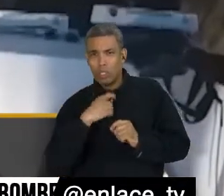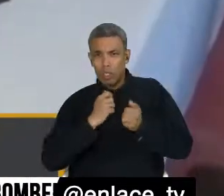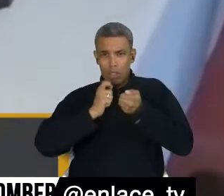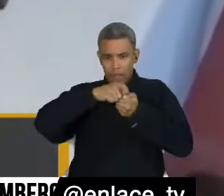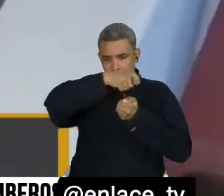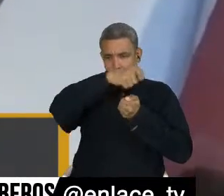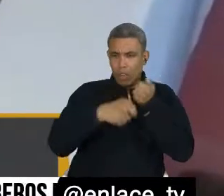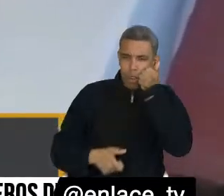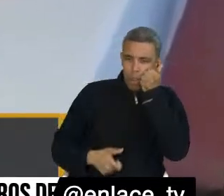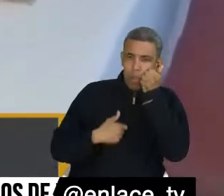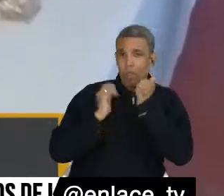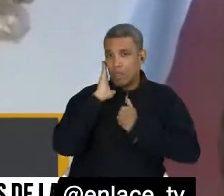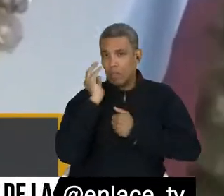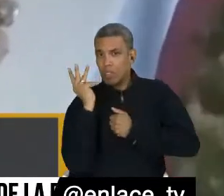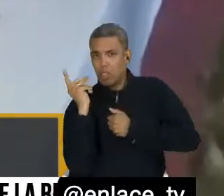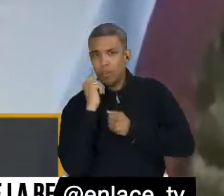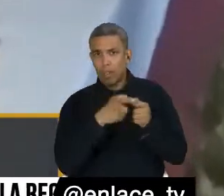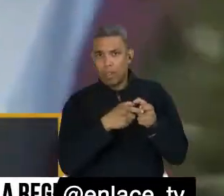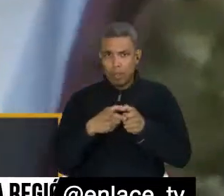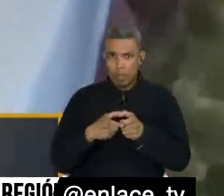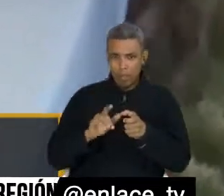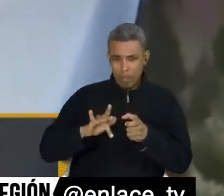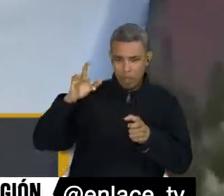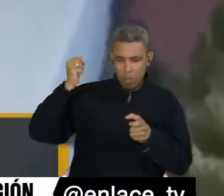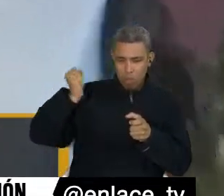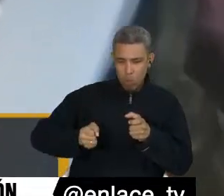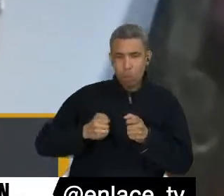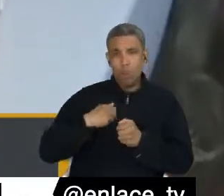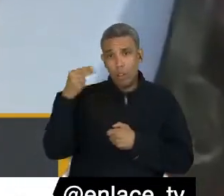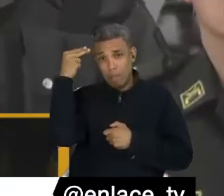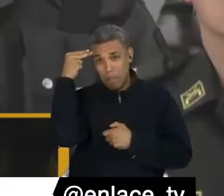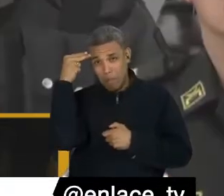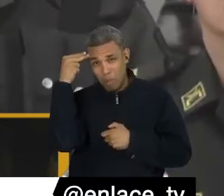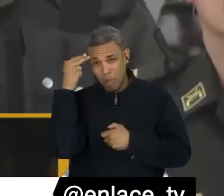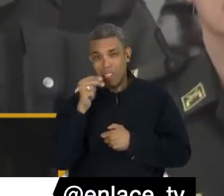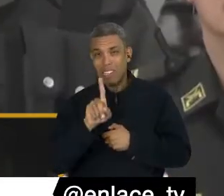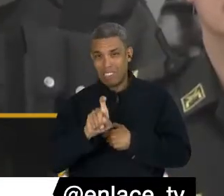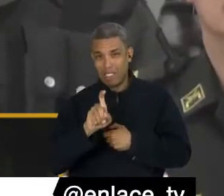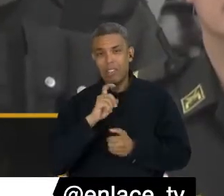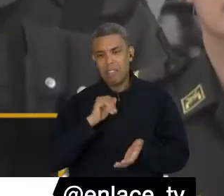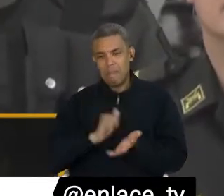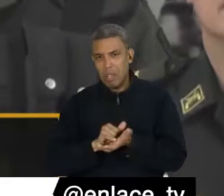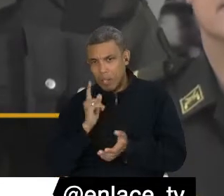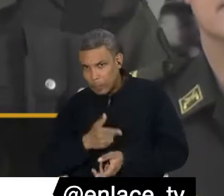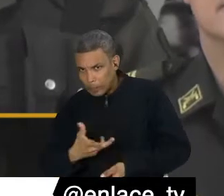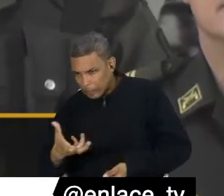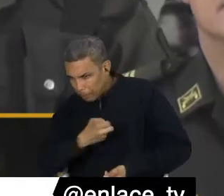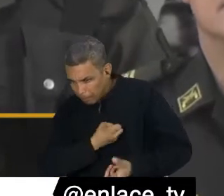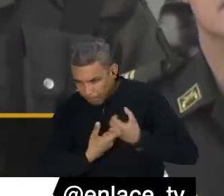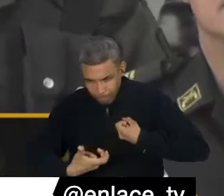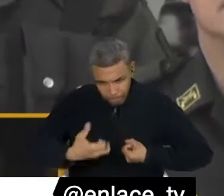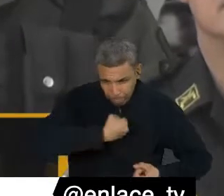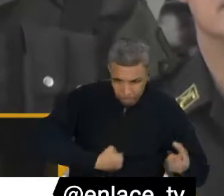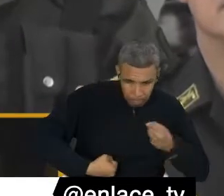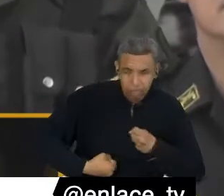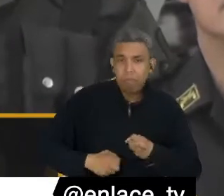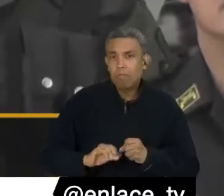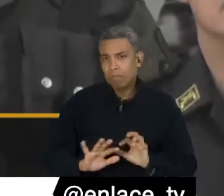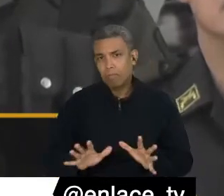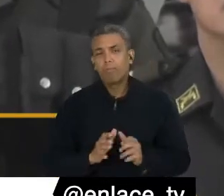comunicaciones, 3 celulares, un disco duro y 6 memorias USB. En una operación conjunta, tropas del